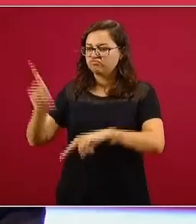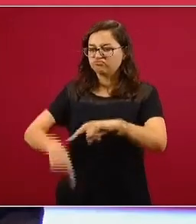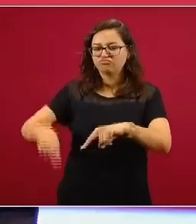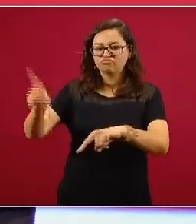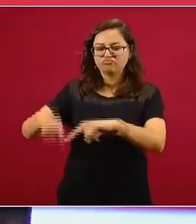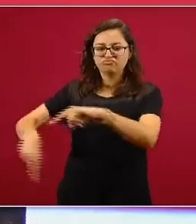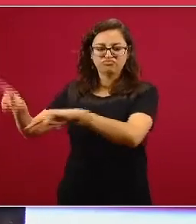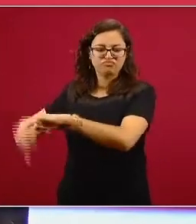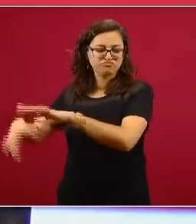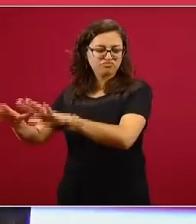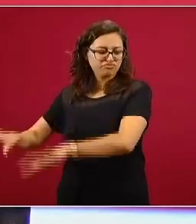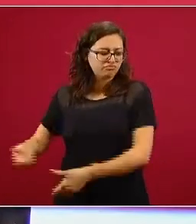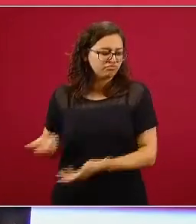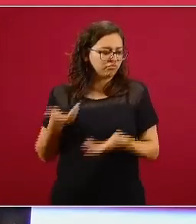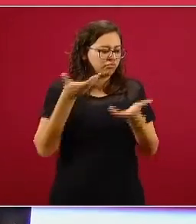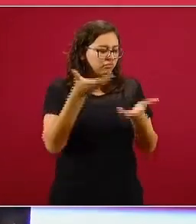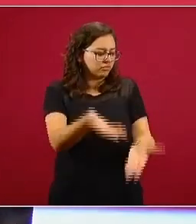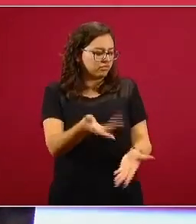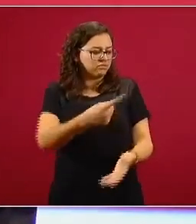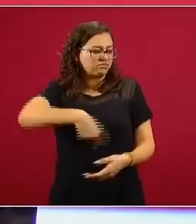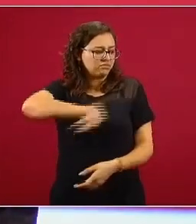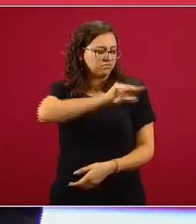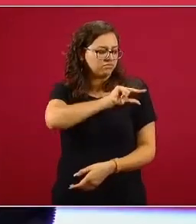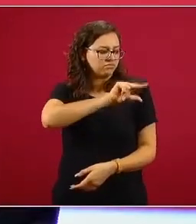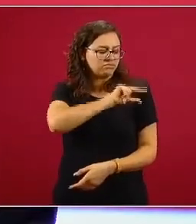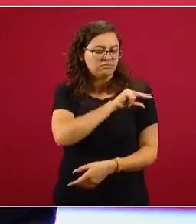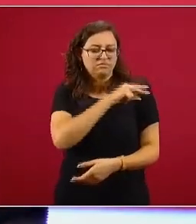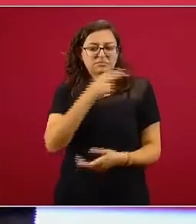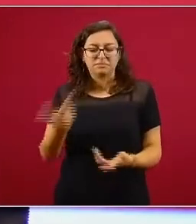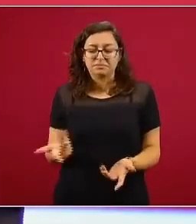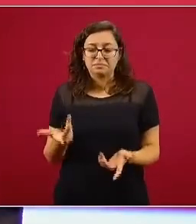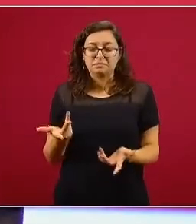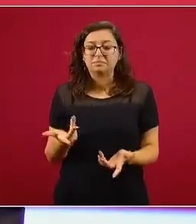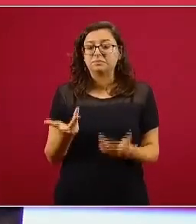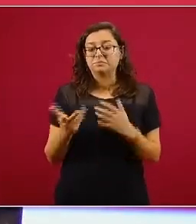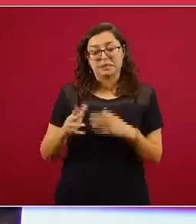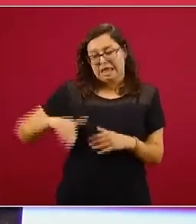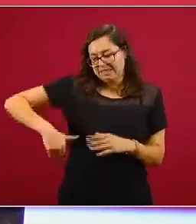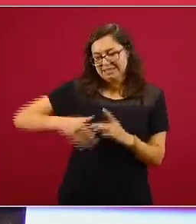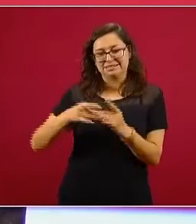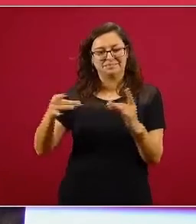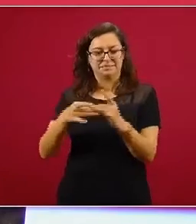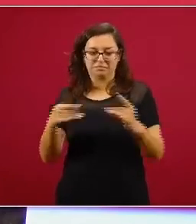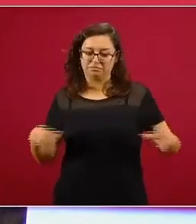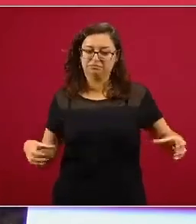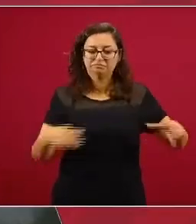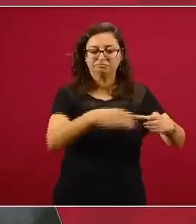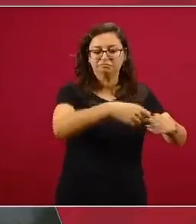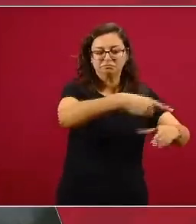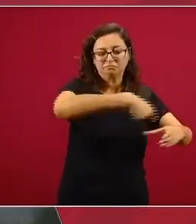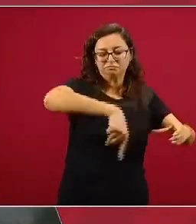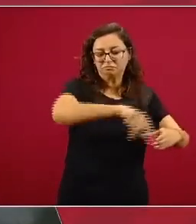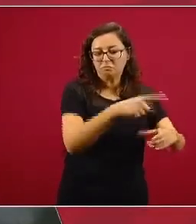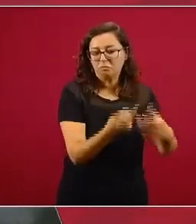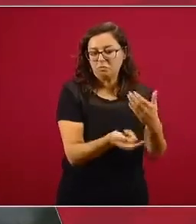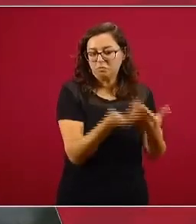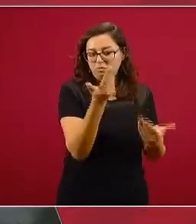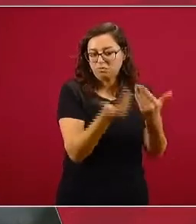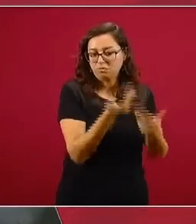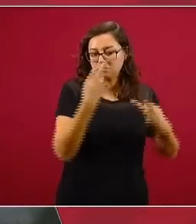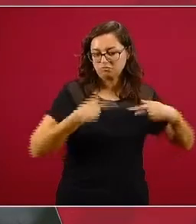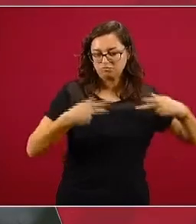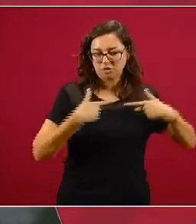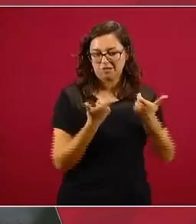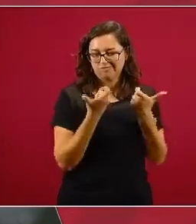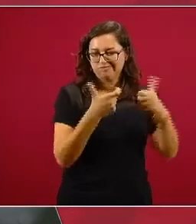y de servicios que concentraron la riqueza. Justo lo que le decía Natalia Vitela, mucho del origen